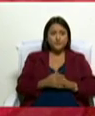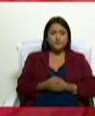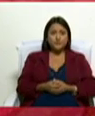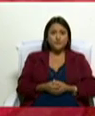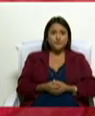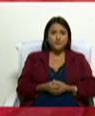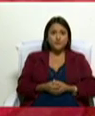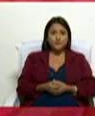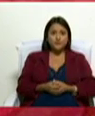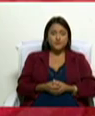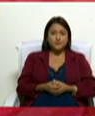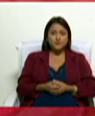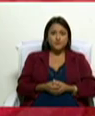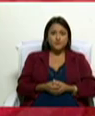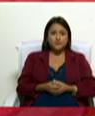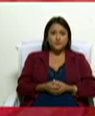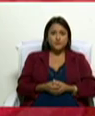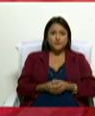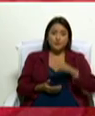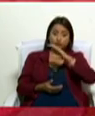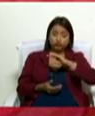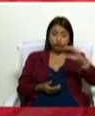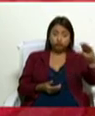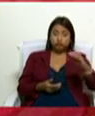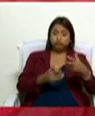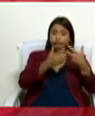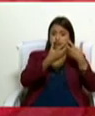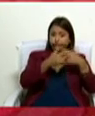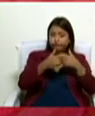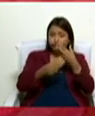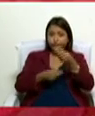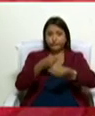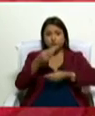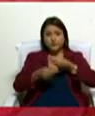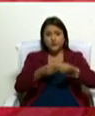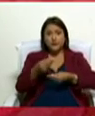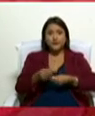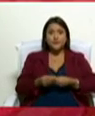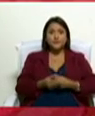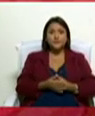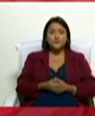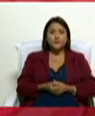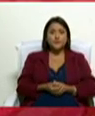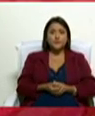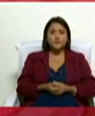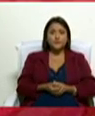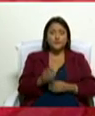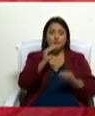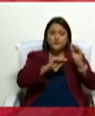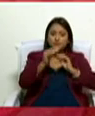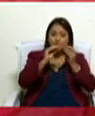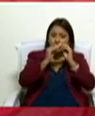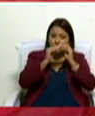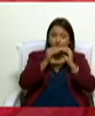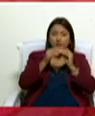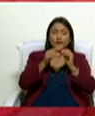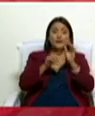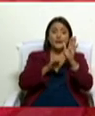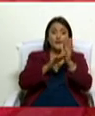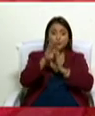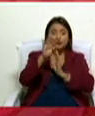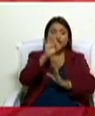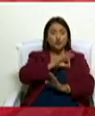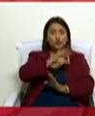la inversión y la creación de mecanismos para el desarrollo